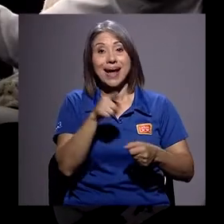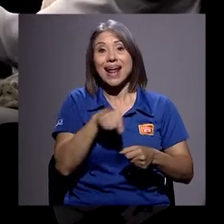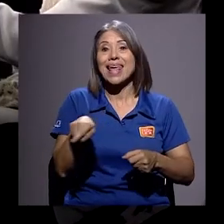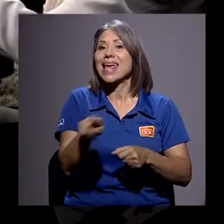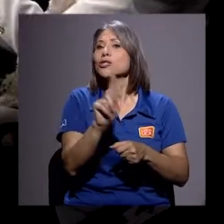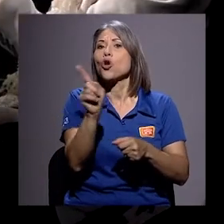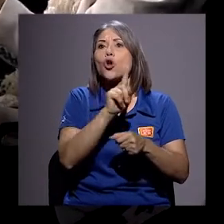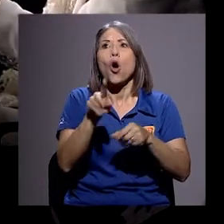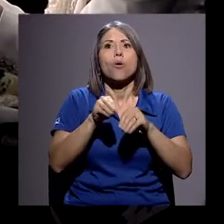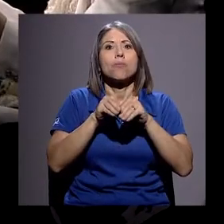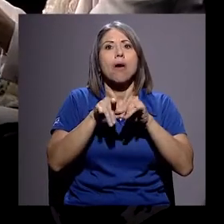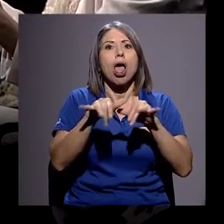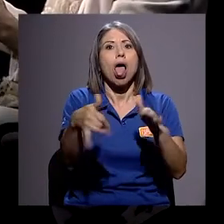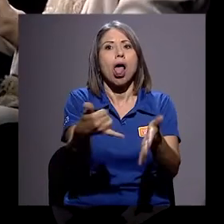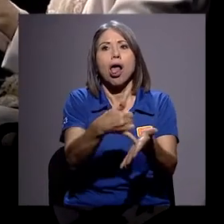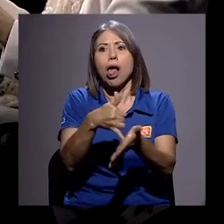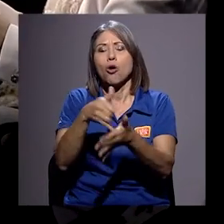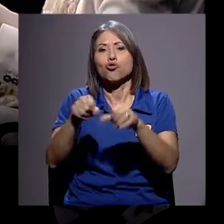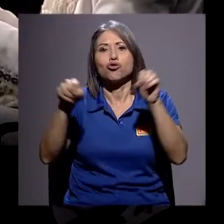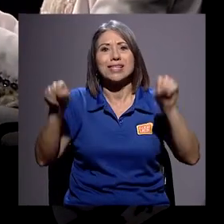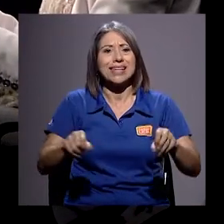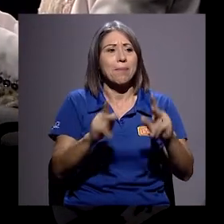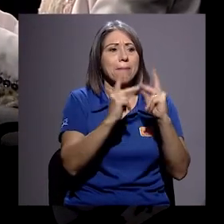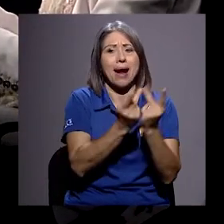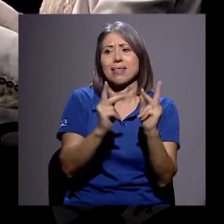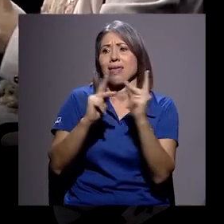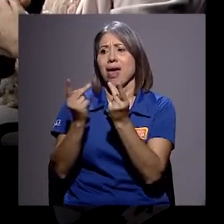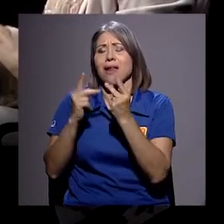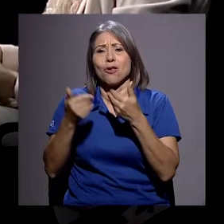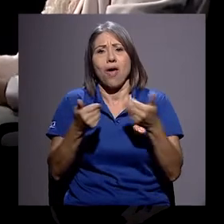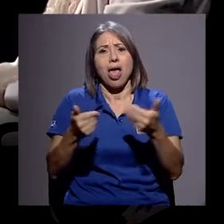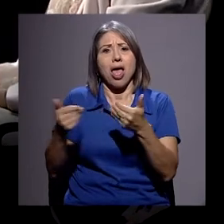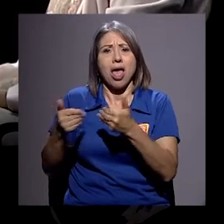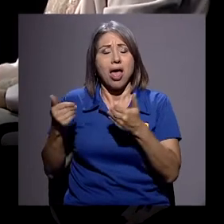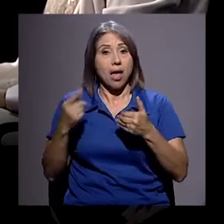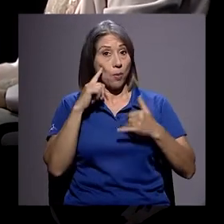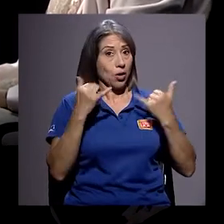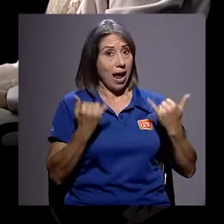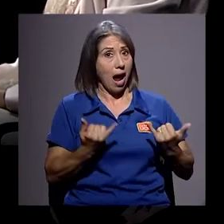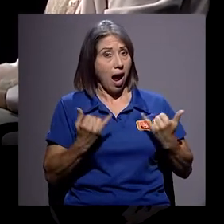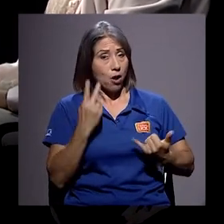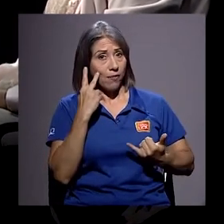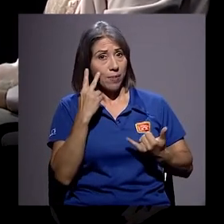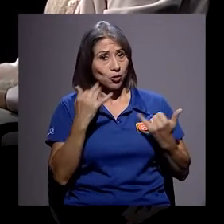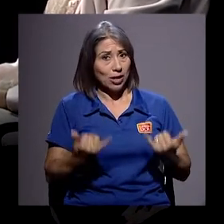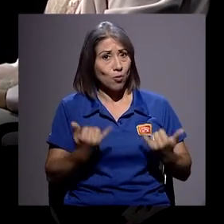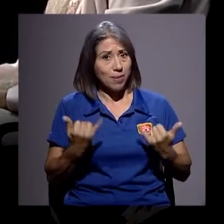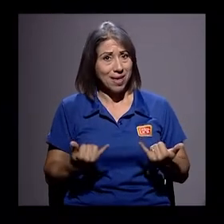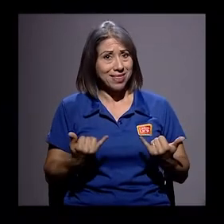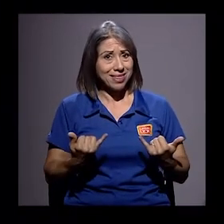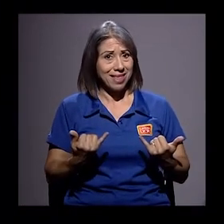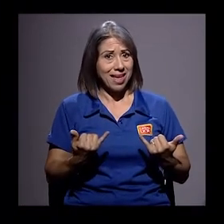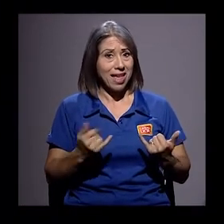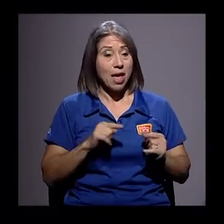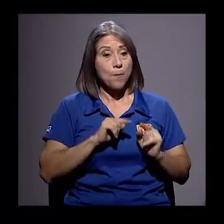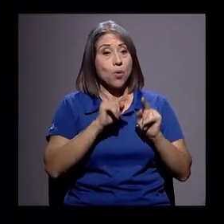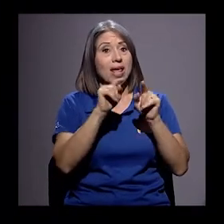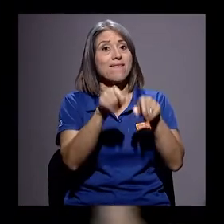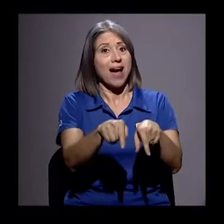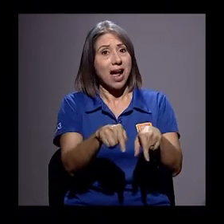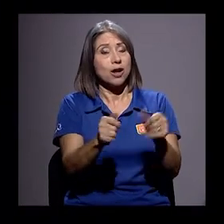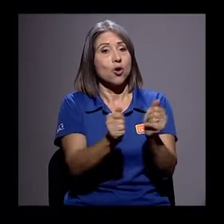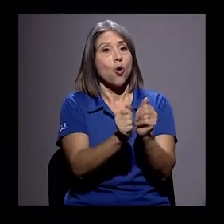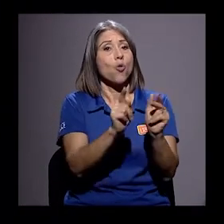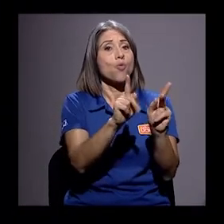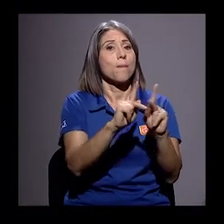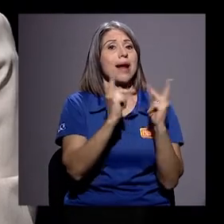dynamite un sistema partidario ya debilitado porque vemos actualmente daño van compartidos y se salen ese es